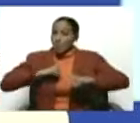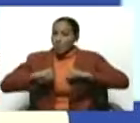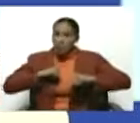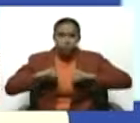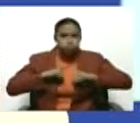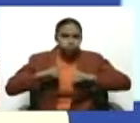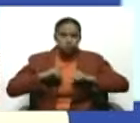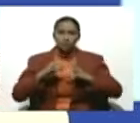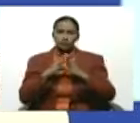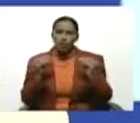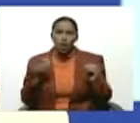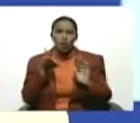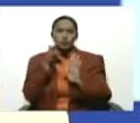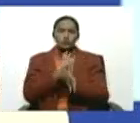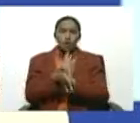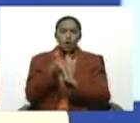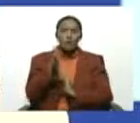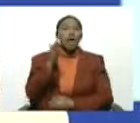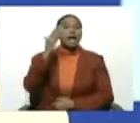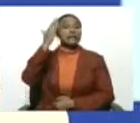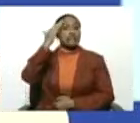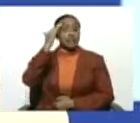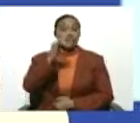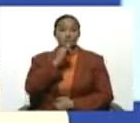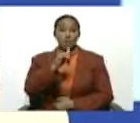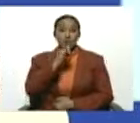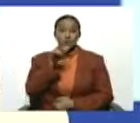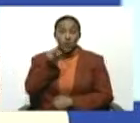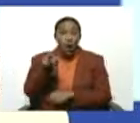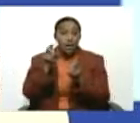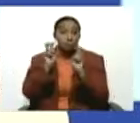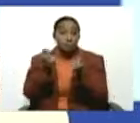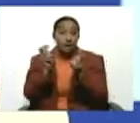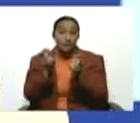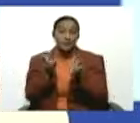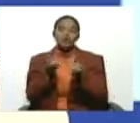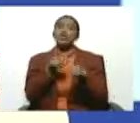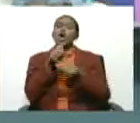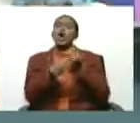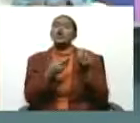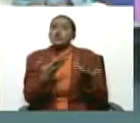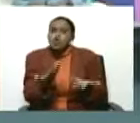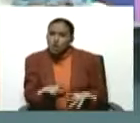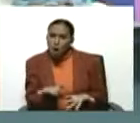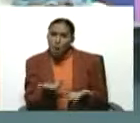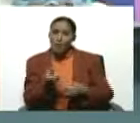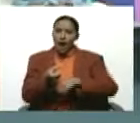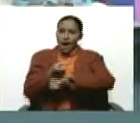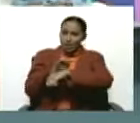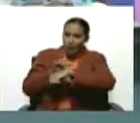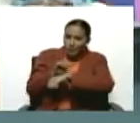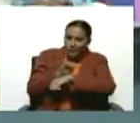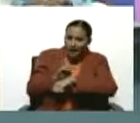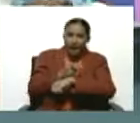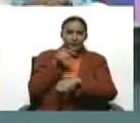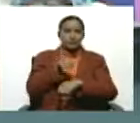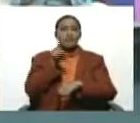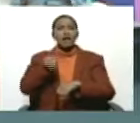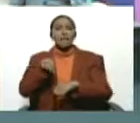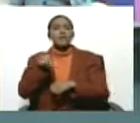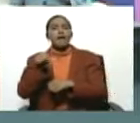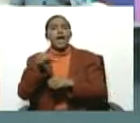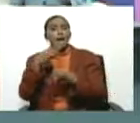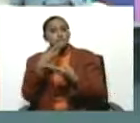lidiar con este tema y para eso el sector público y el gobierno puede tener un rol